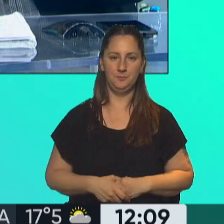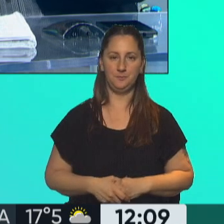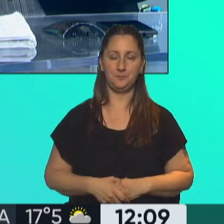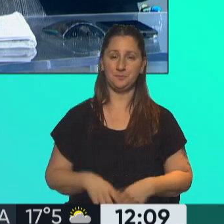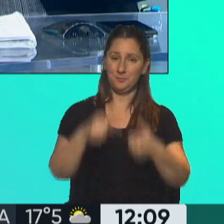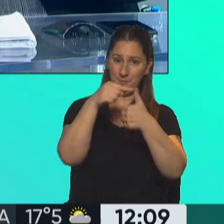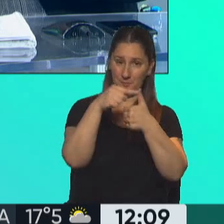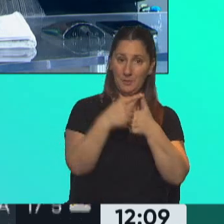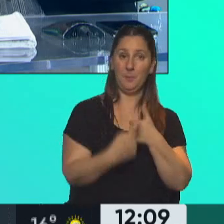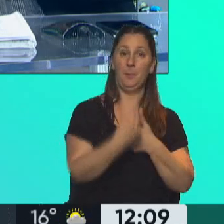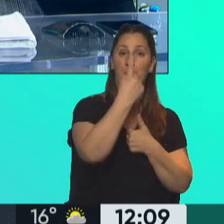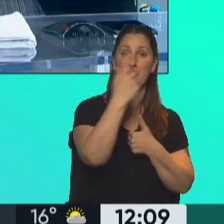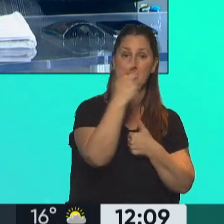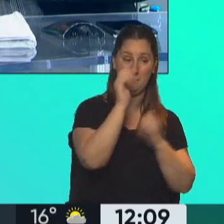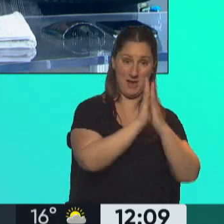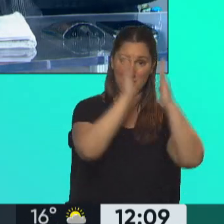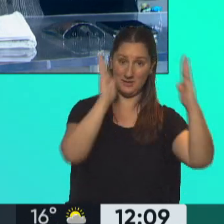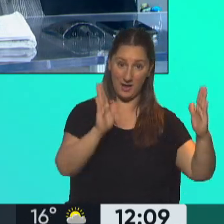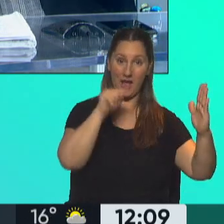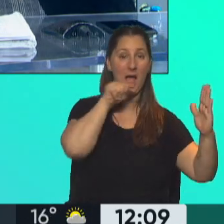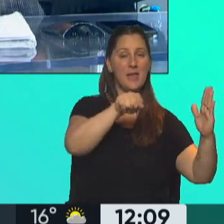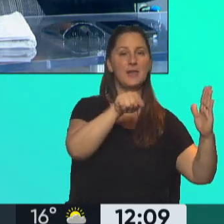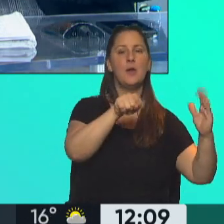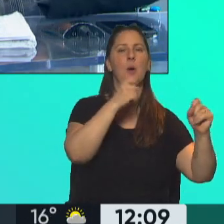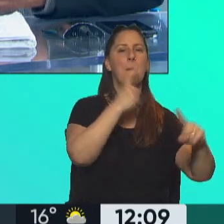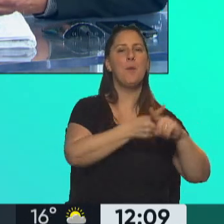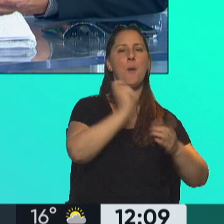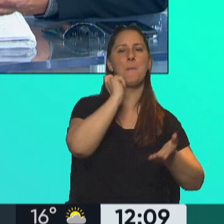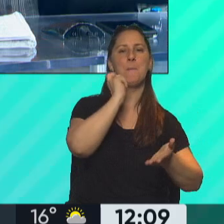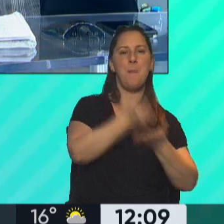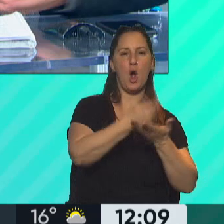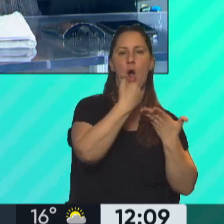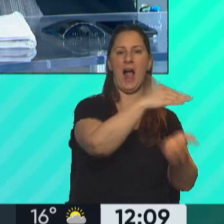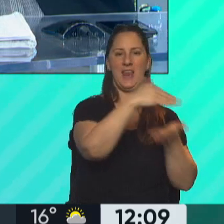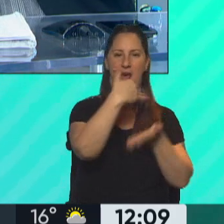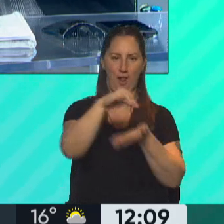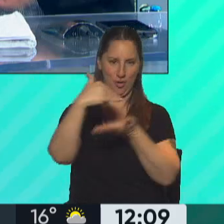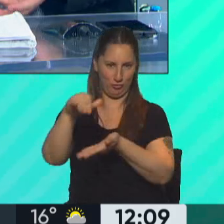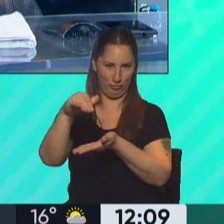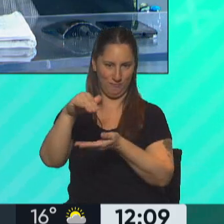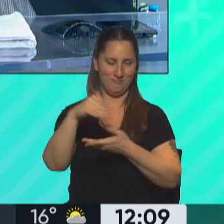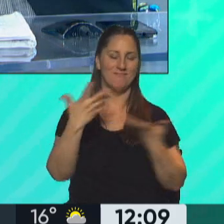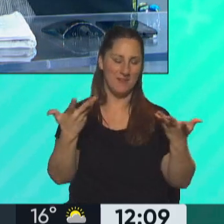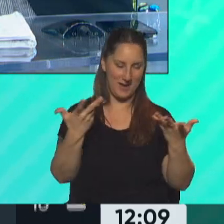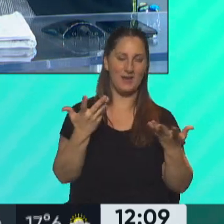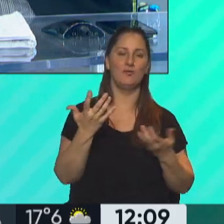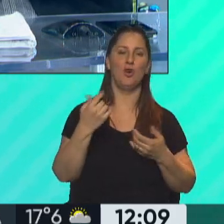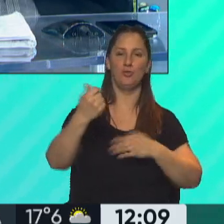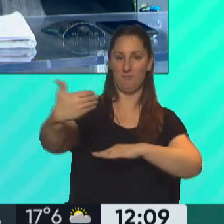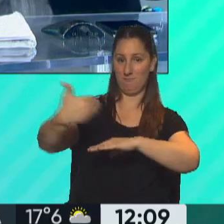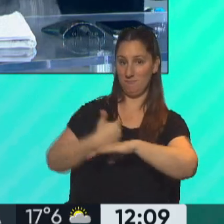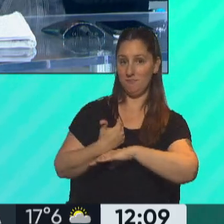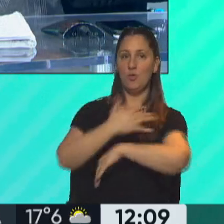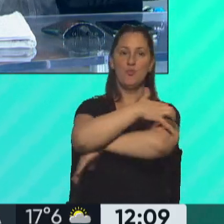Primero que el primer trimestre del año siempre está incidido por el pago de aguinaldos. Claro. Entonces eso sube el ingreso, baja